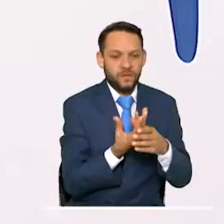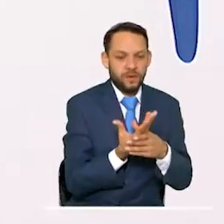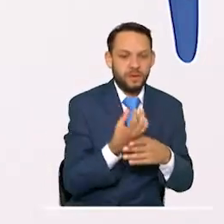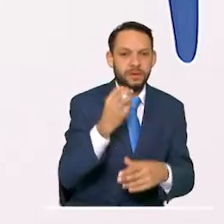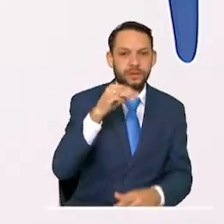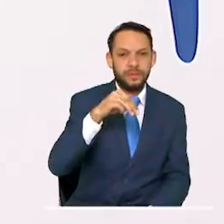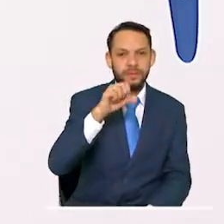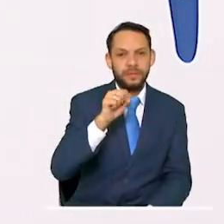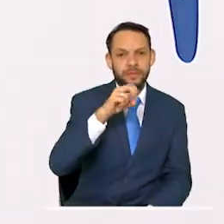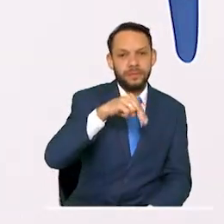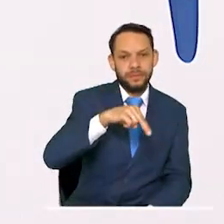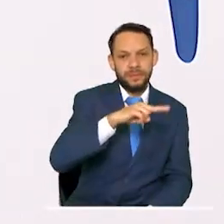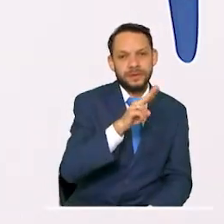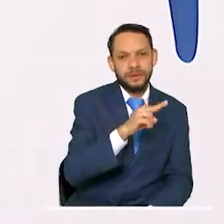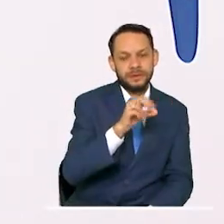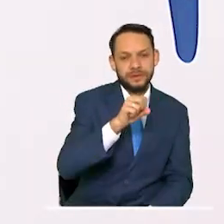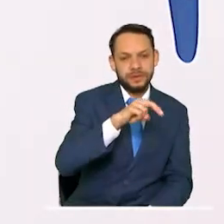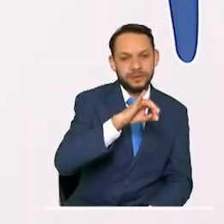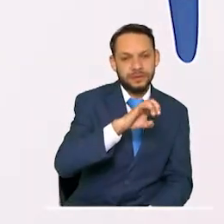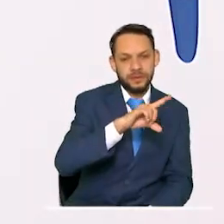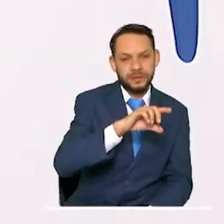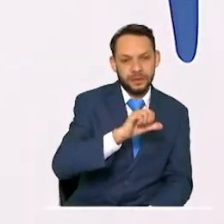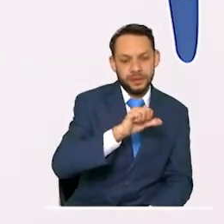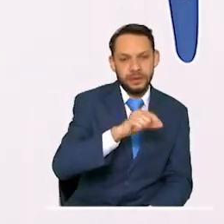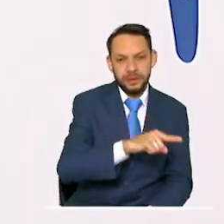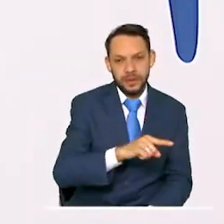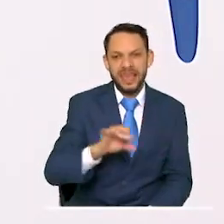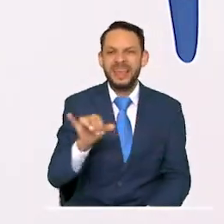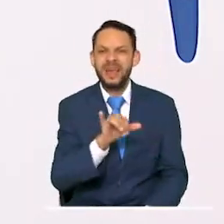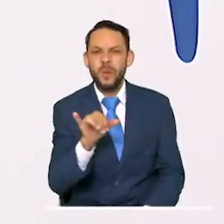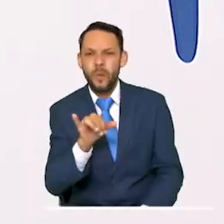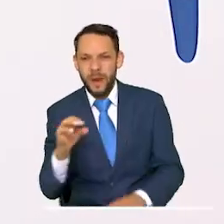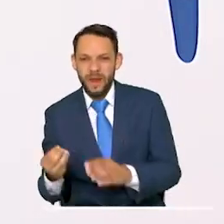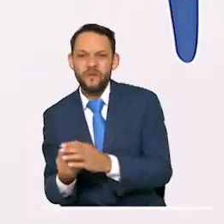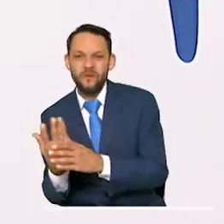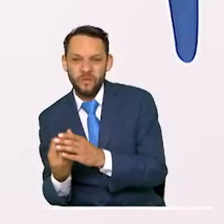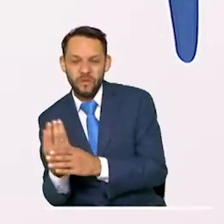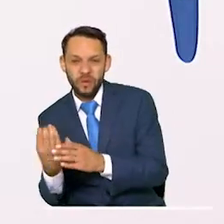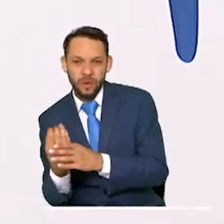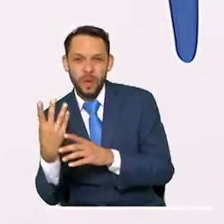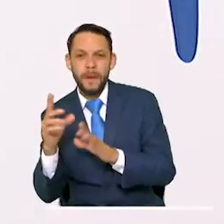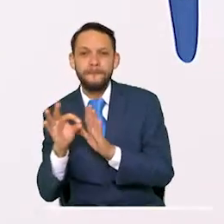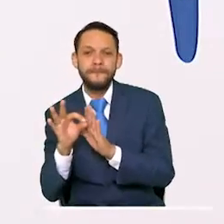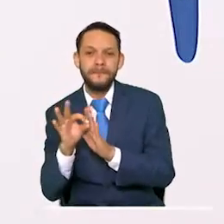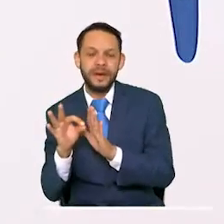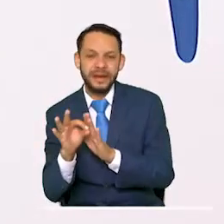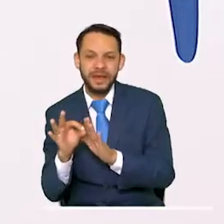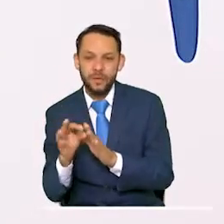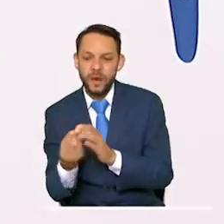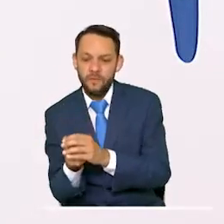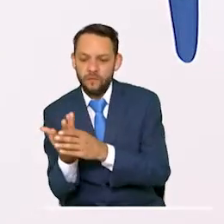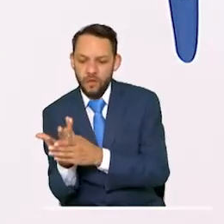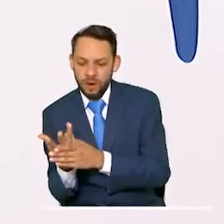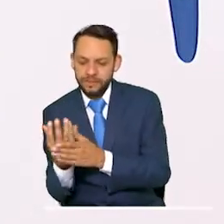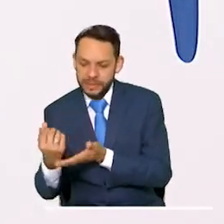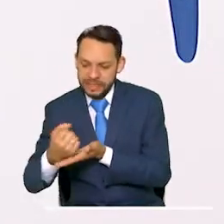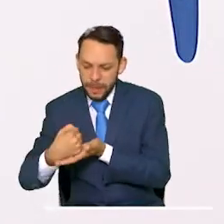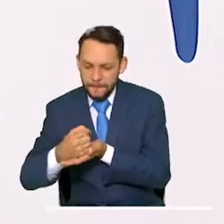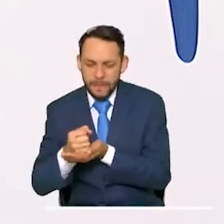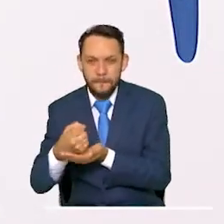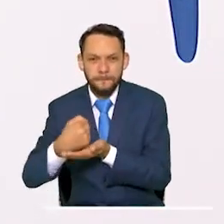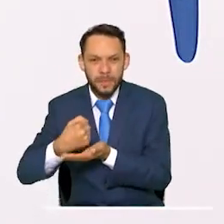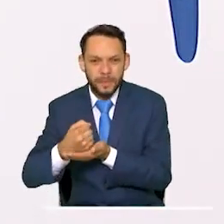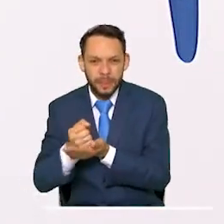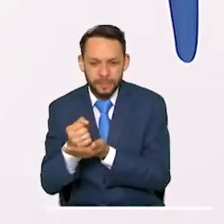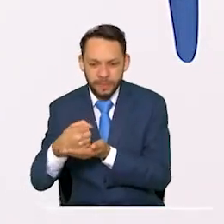se utiliza la flor, de la marihuana se utiliza la flor. Y, como nos explicaba el doctor Diego, pues ahí se extraen en